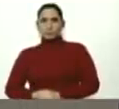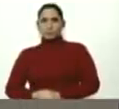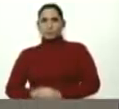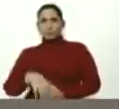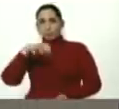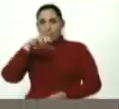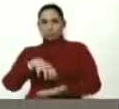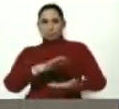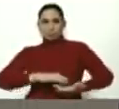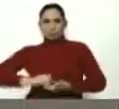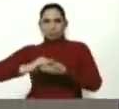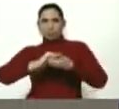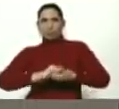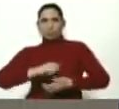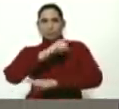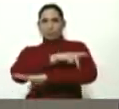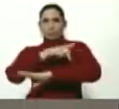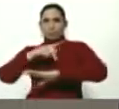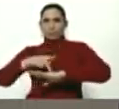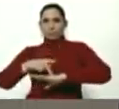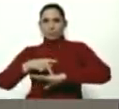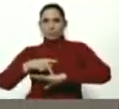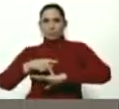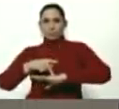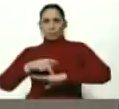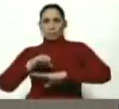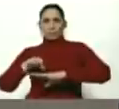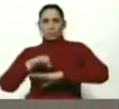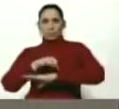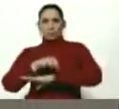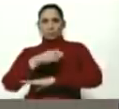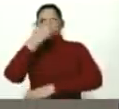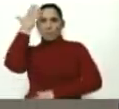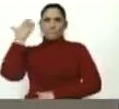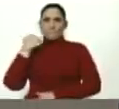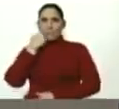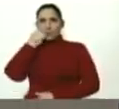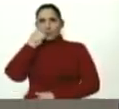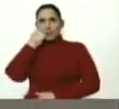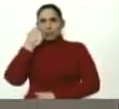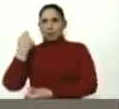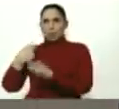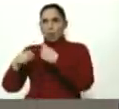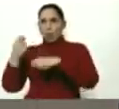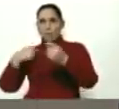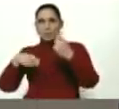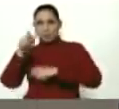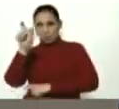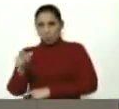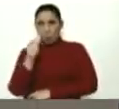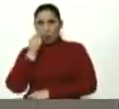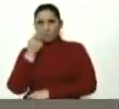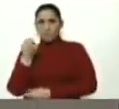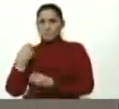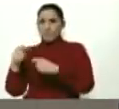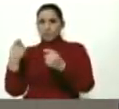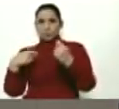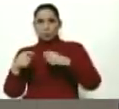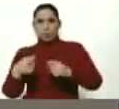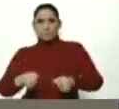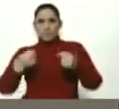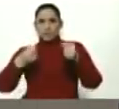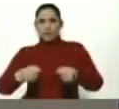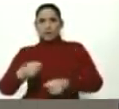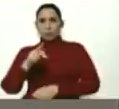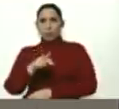Trujillo, de la parroquia Valerita del municipio Miranda. Es un comerciante de verduras en el mercado de